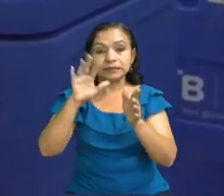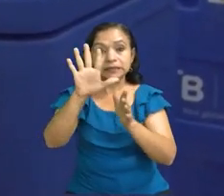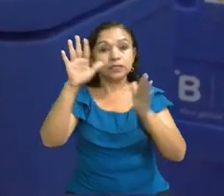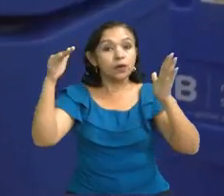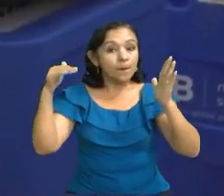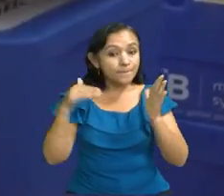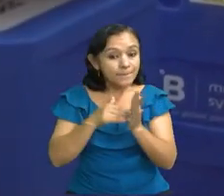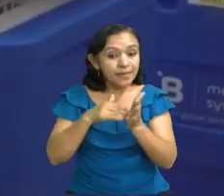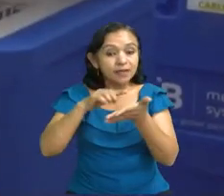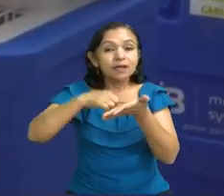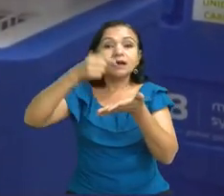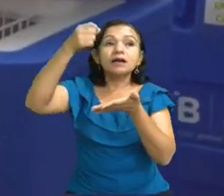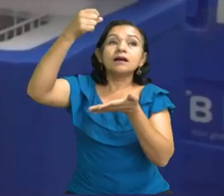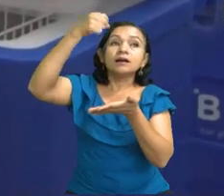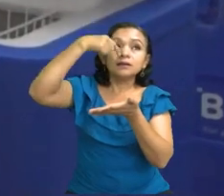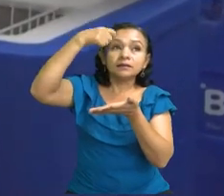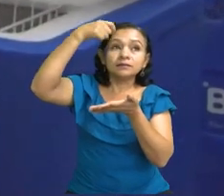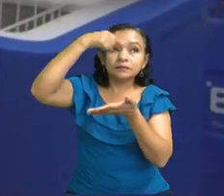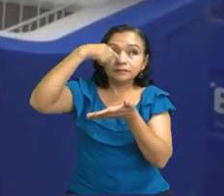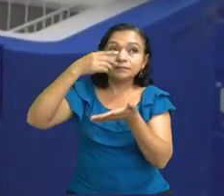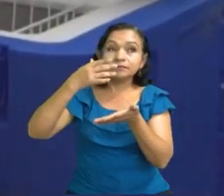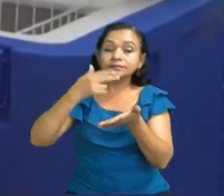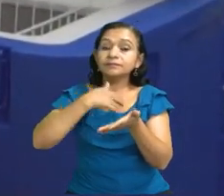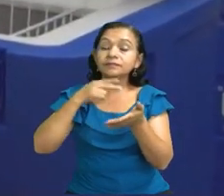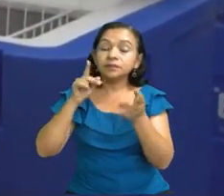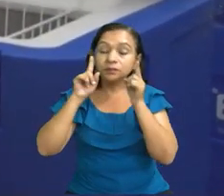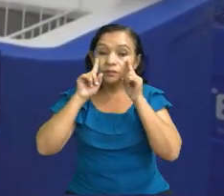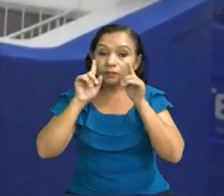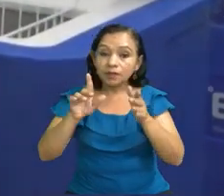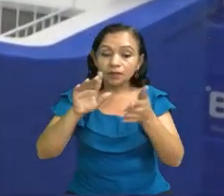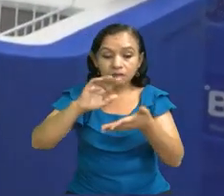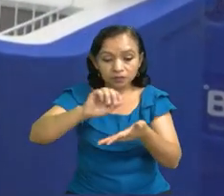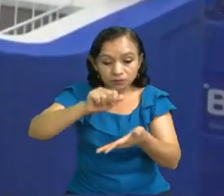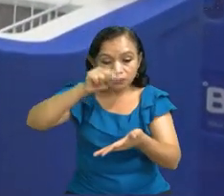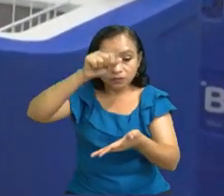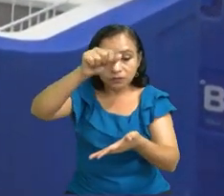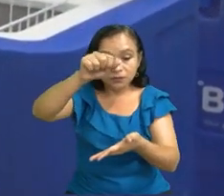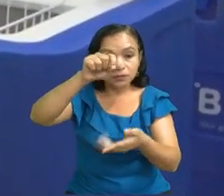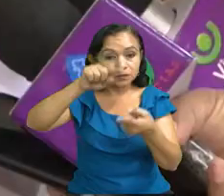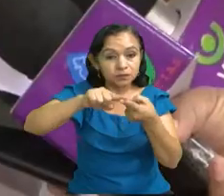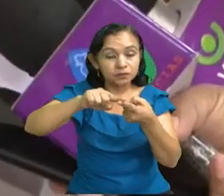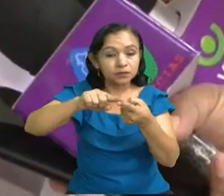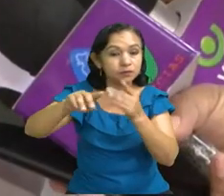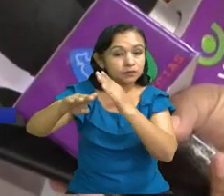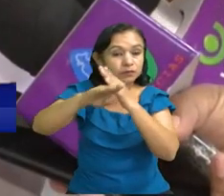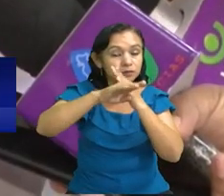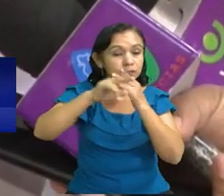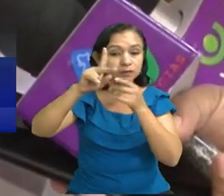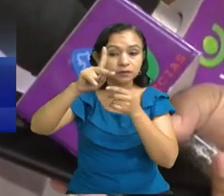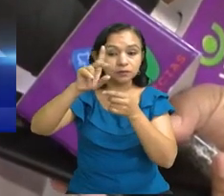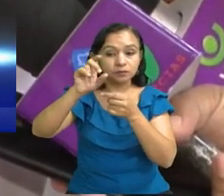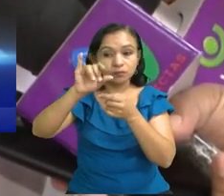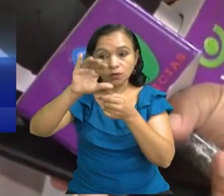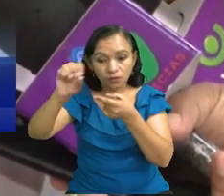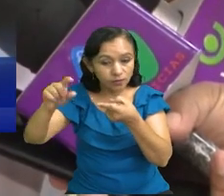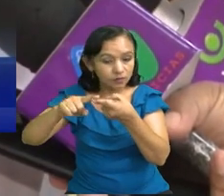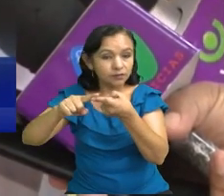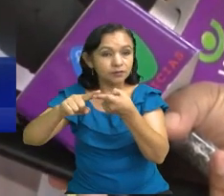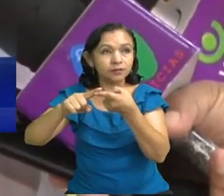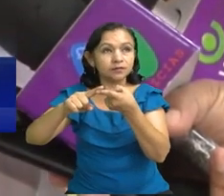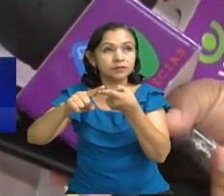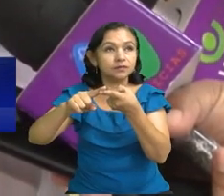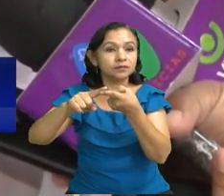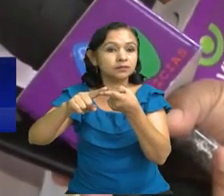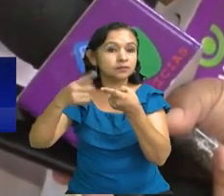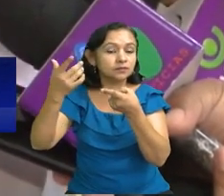reactivos. Vamos a tener las vacunas que se resguardan, como son la vacuna de la antipoliomielítica, la lo que